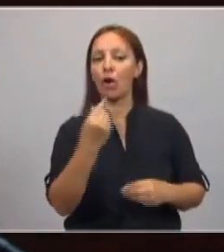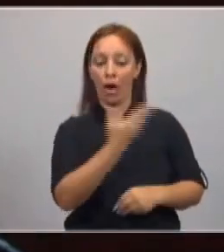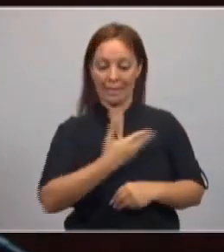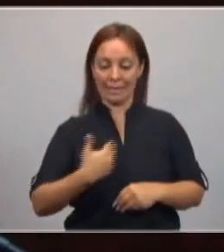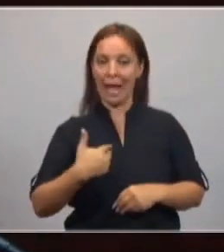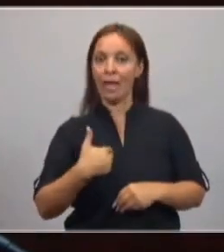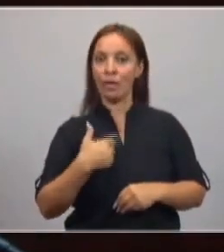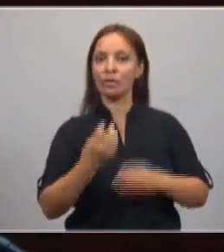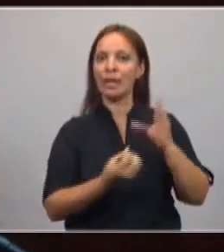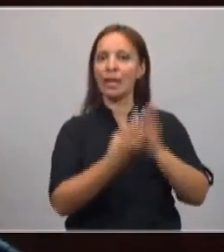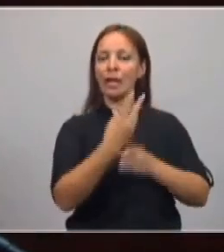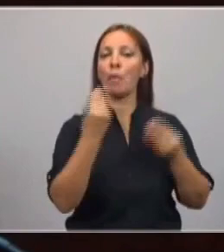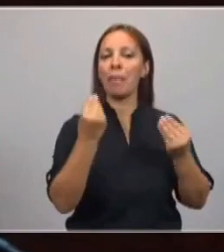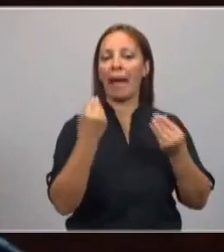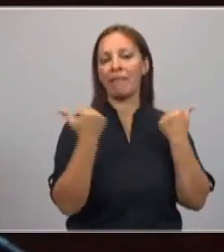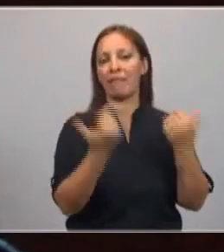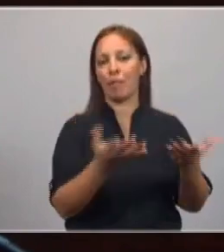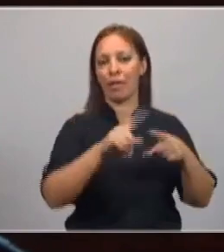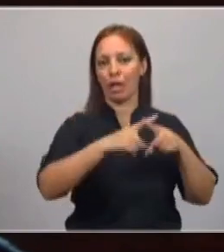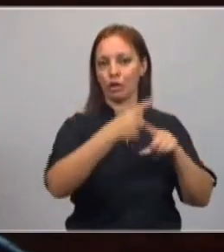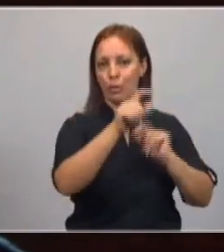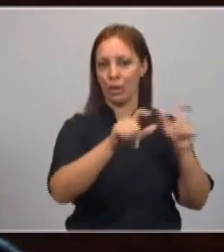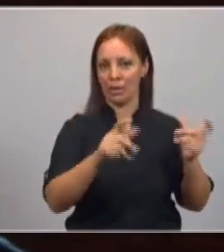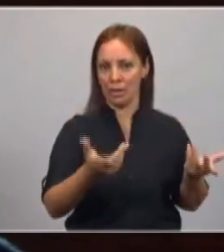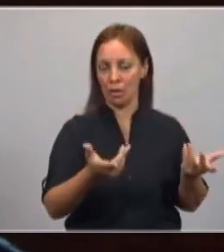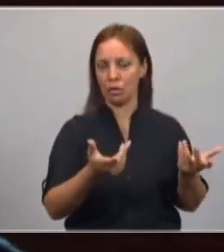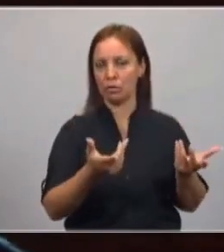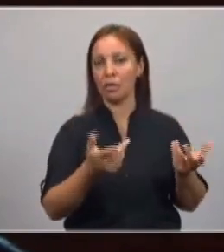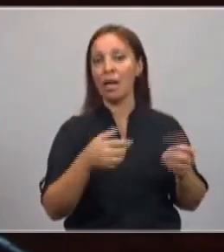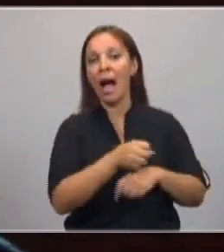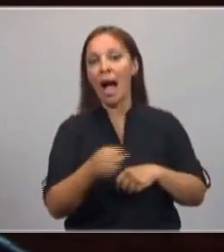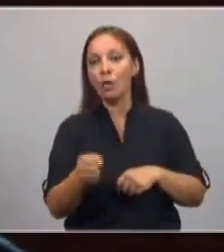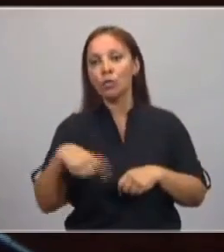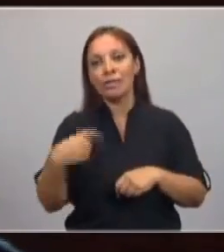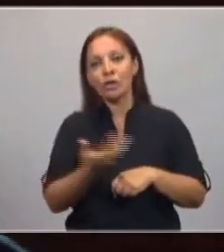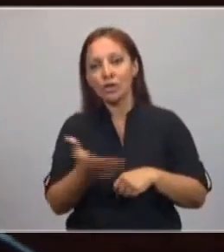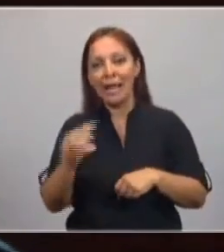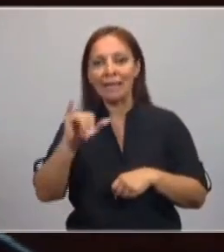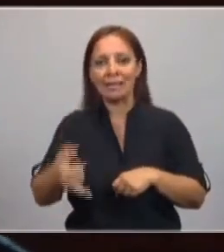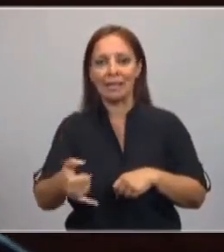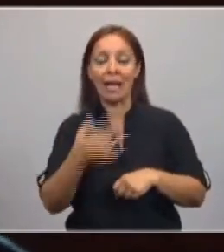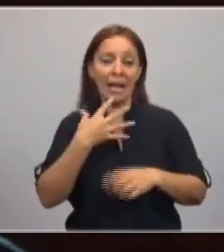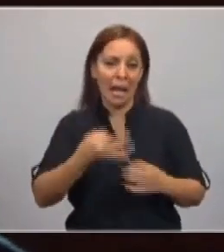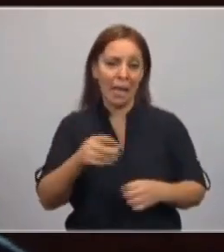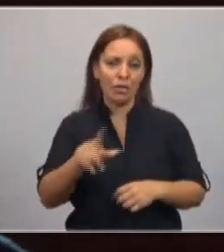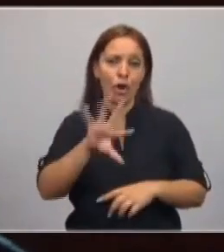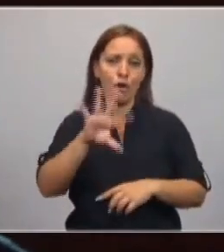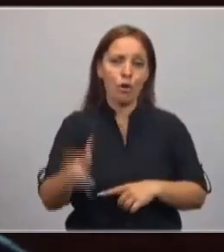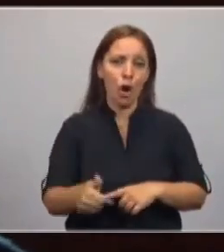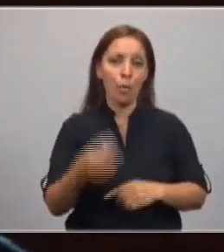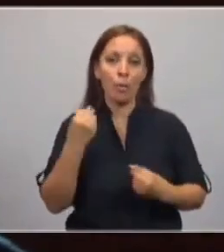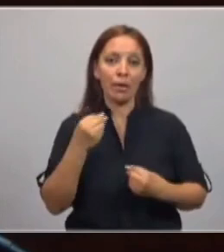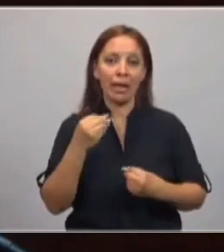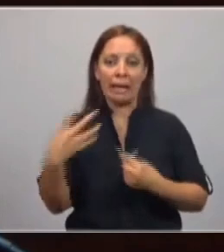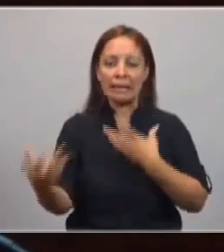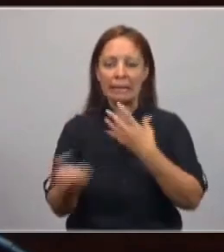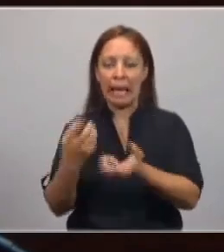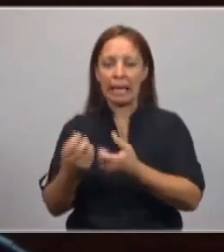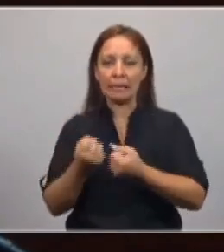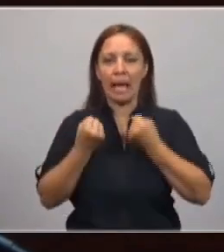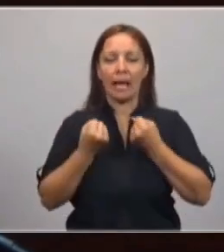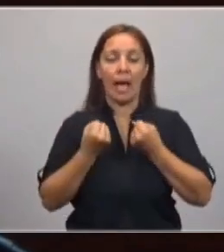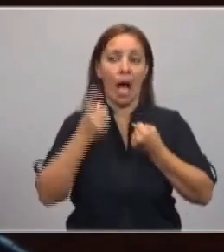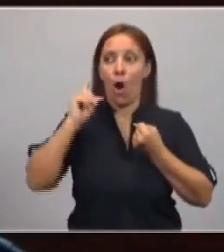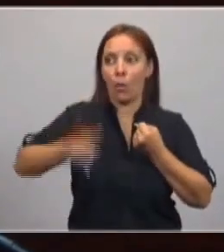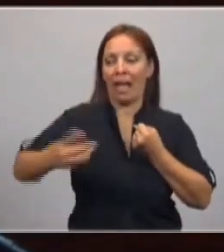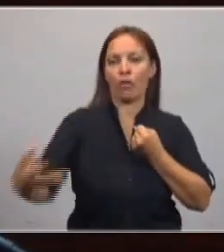a los políticos. Se aplicó la justicia social, que es en realidad un robo porque le quita a algunos a la fuerza para darle a otros,